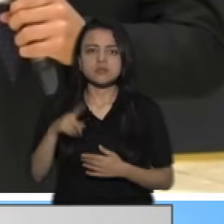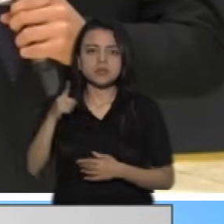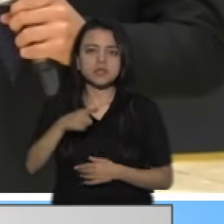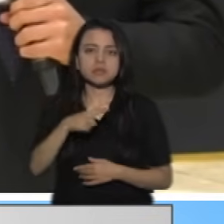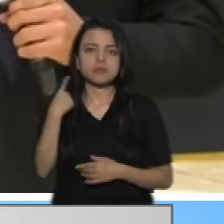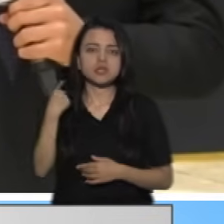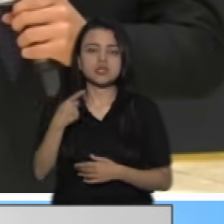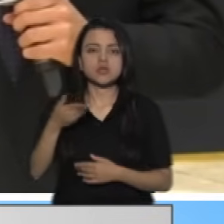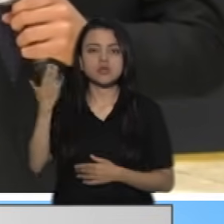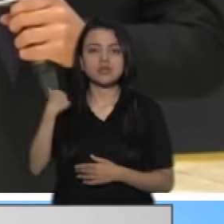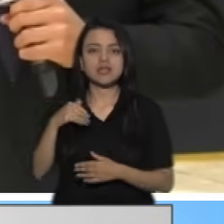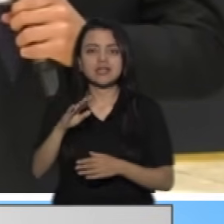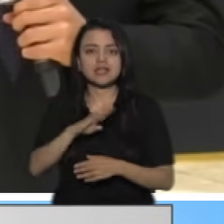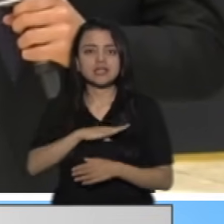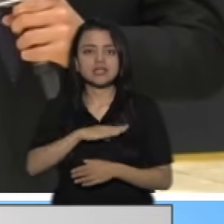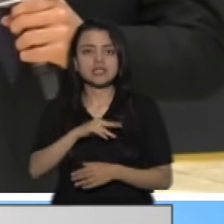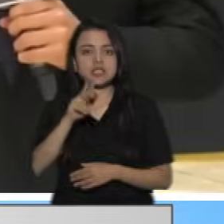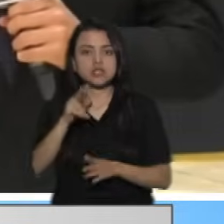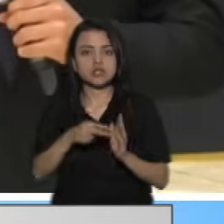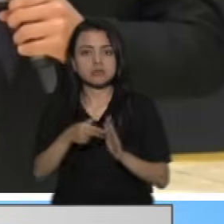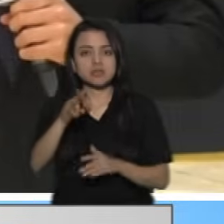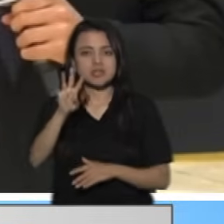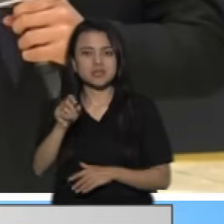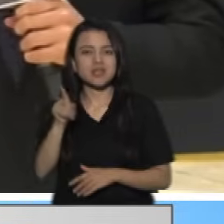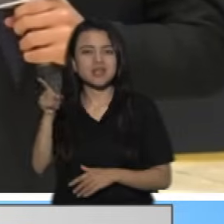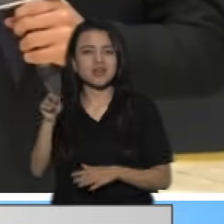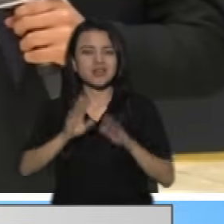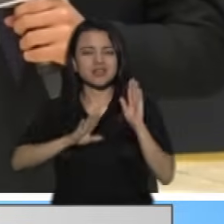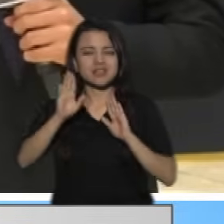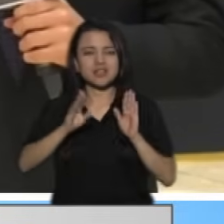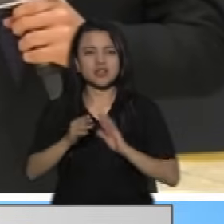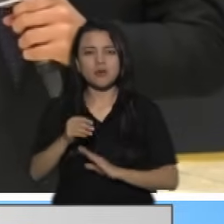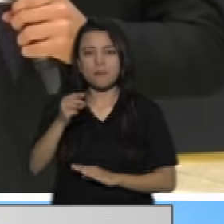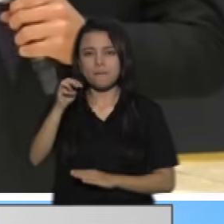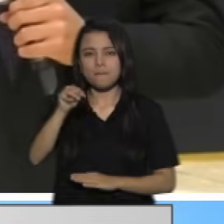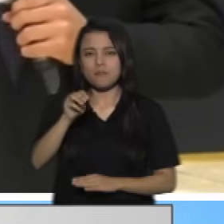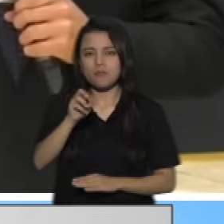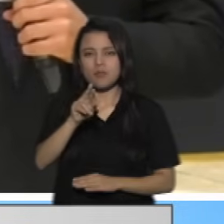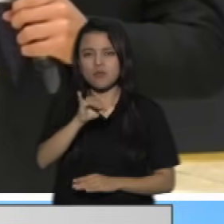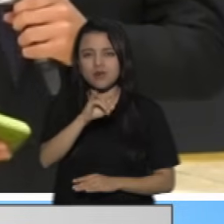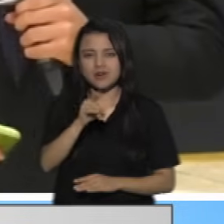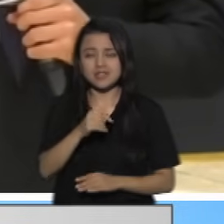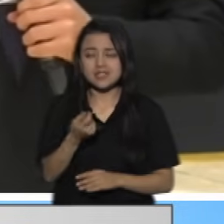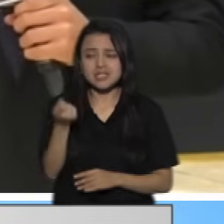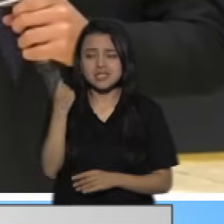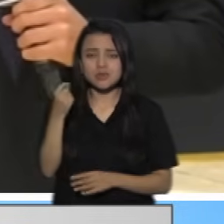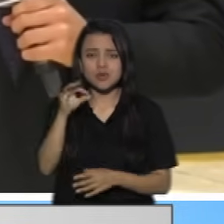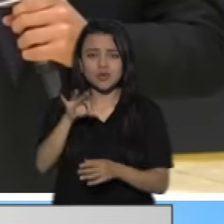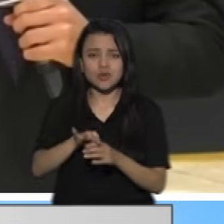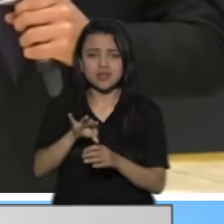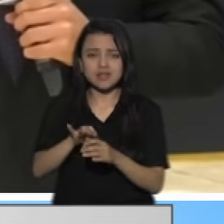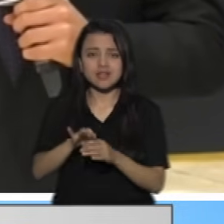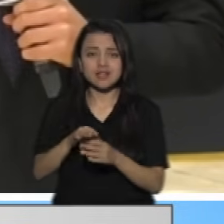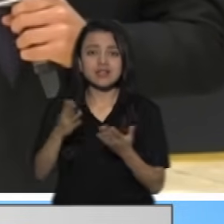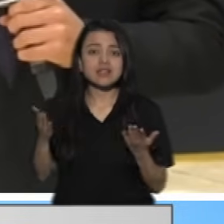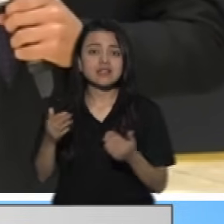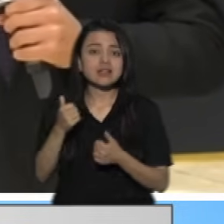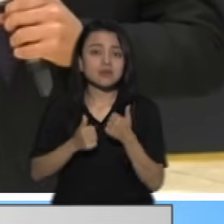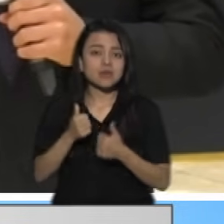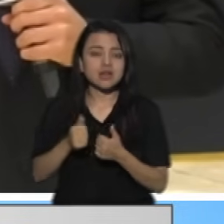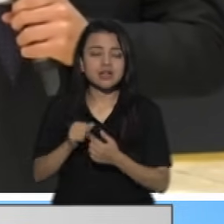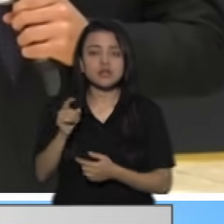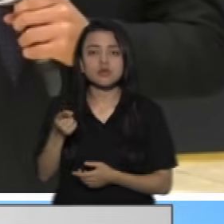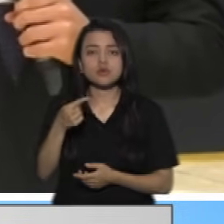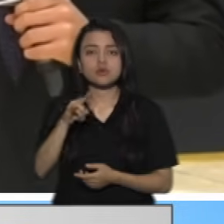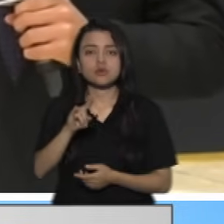con Holman Morris, como lo aseguró Claudia López, quien era el candidato para el presidente Gustavo Petro, y las recientes elecciones con el candidato que quien aseguró